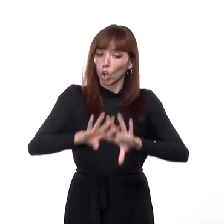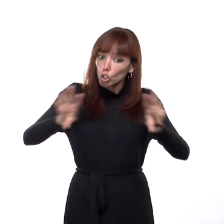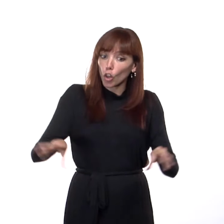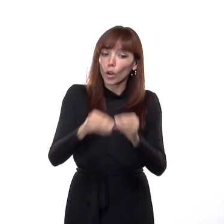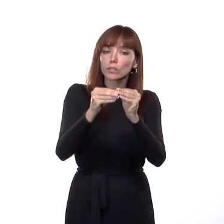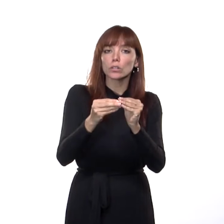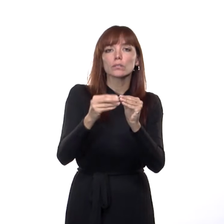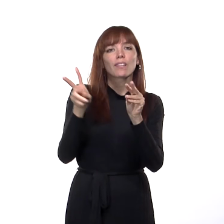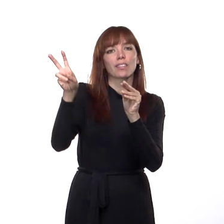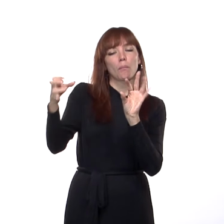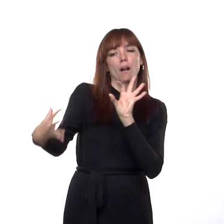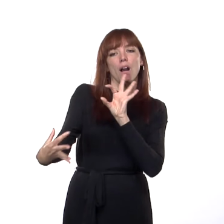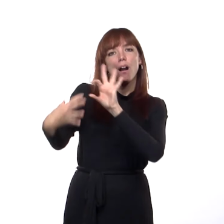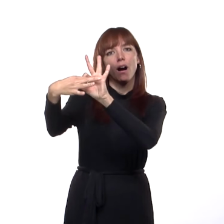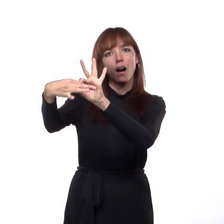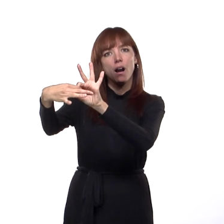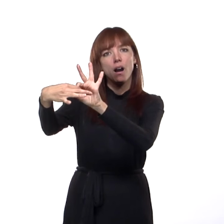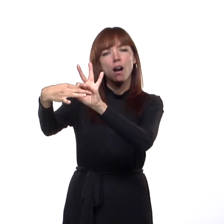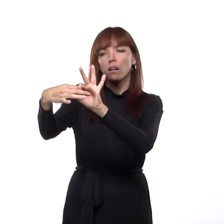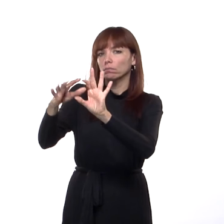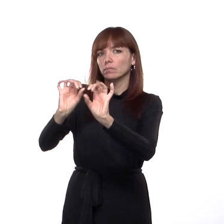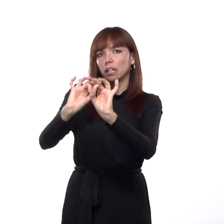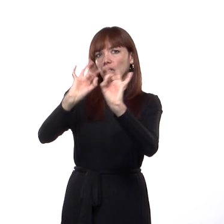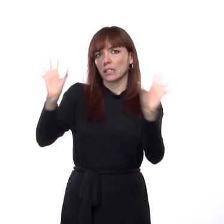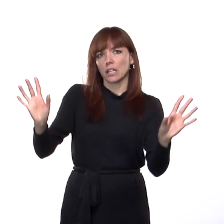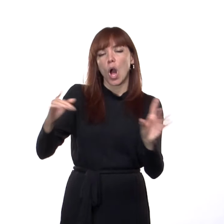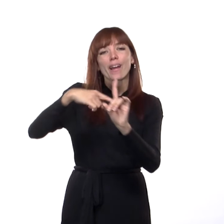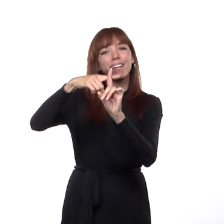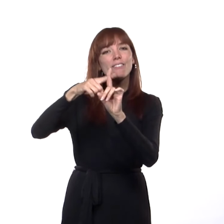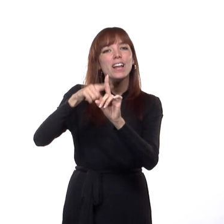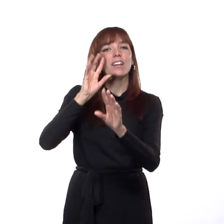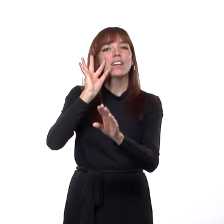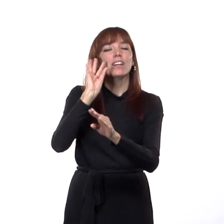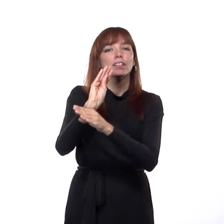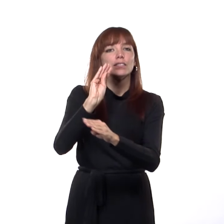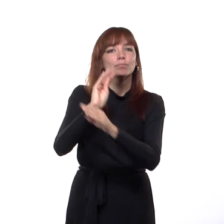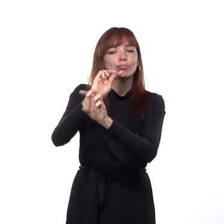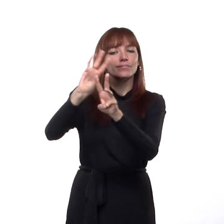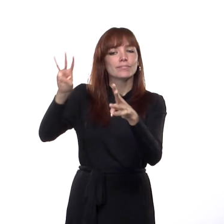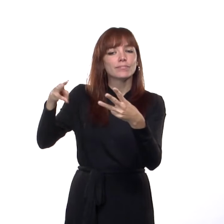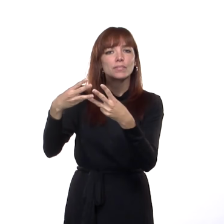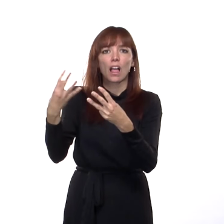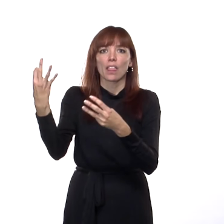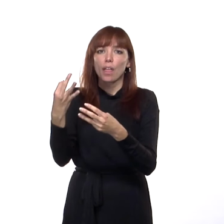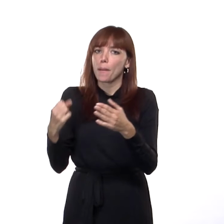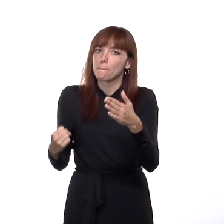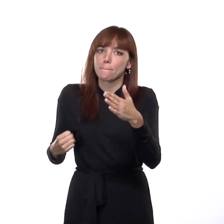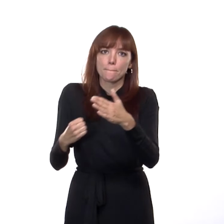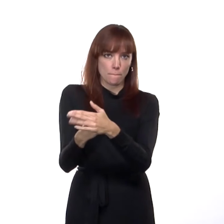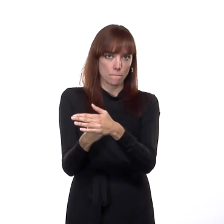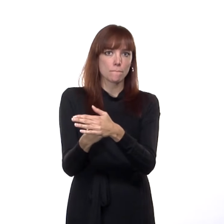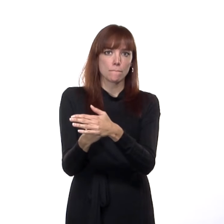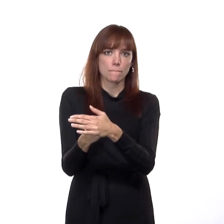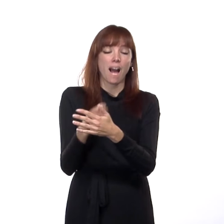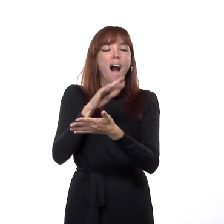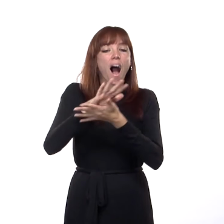ligado sine quanum a un nivel de ciberseguridad que ha de estar al nivel máximo y estamos hablando de